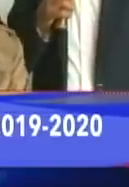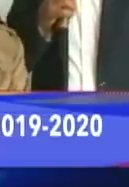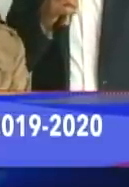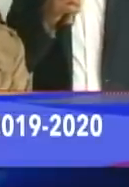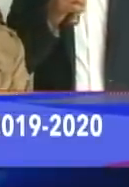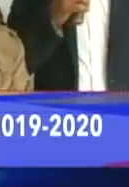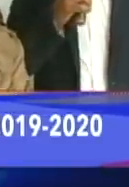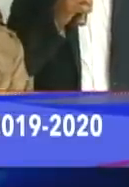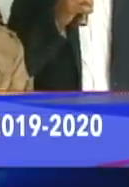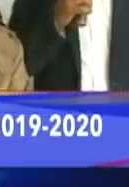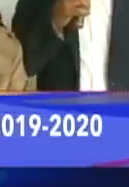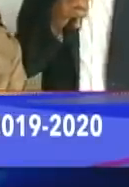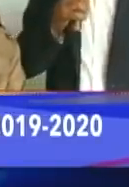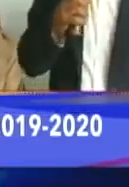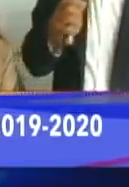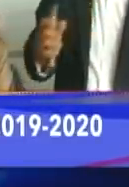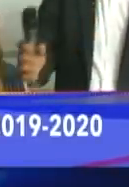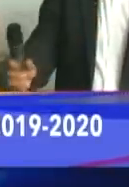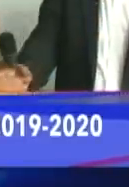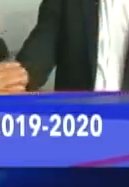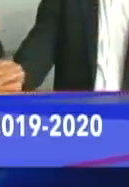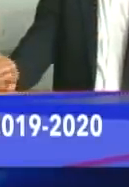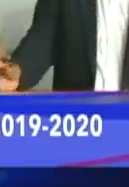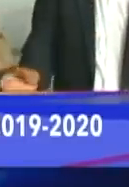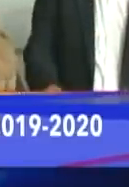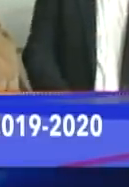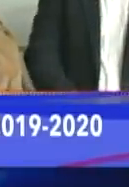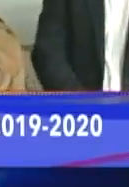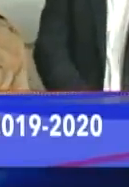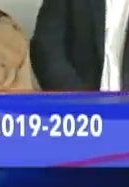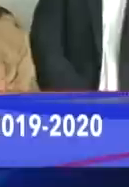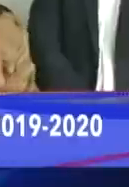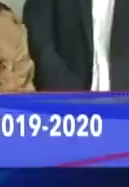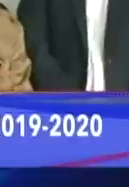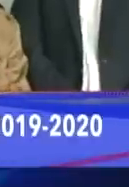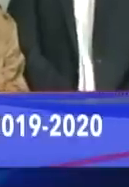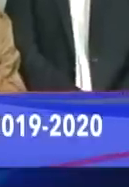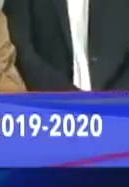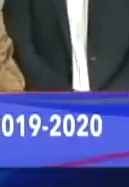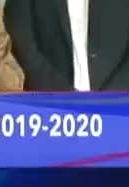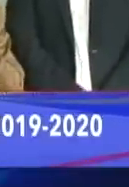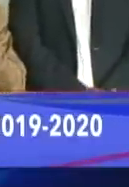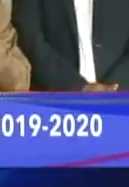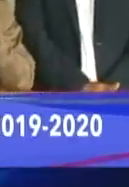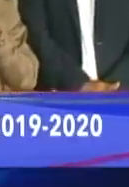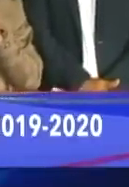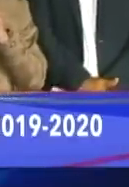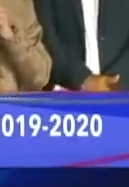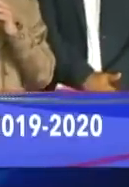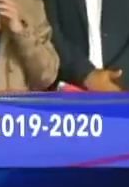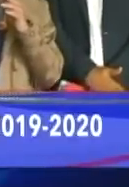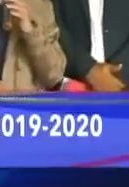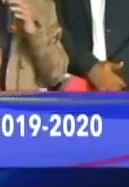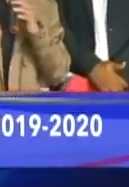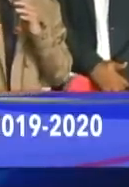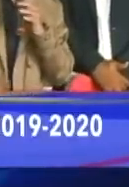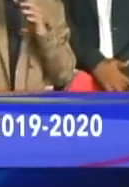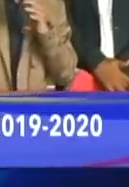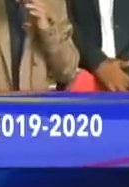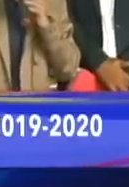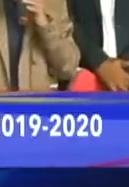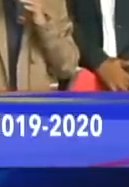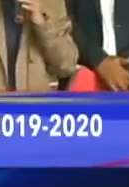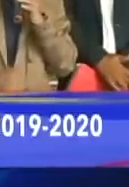y fraser quien también le va a ir y a unas palabras bueno saludos presidentes muchísimas gracias por la oportunidad